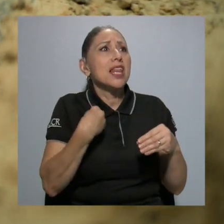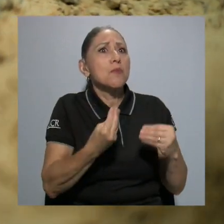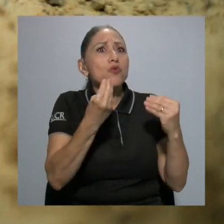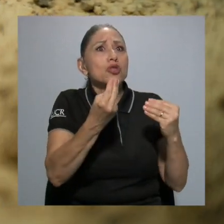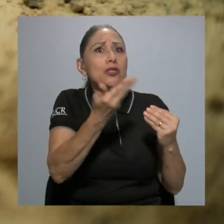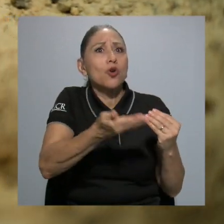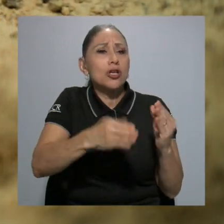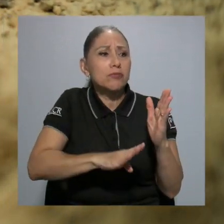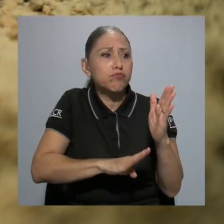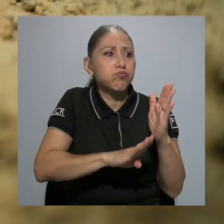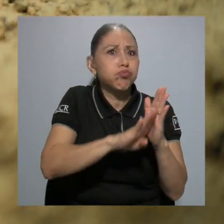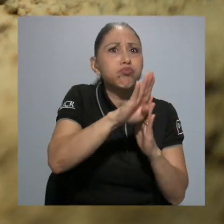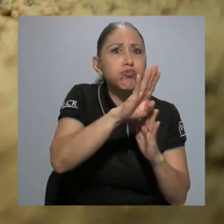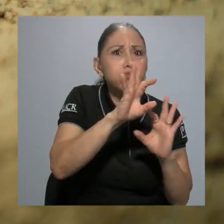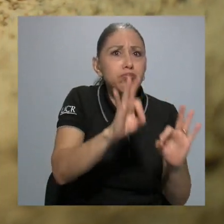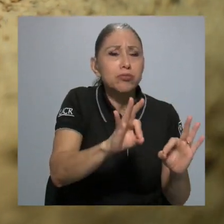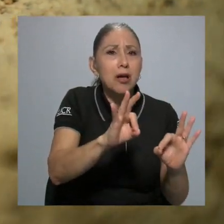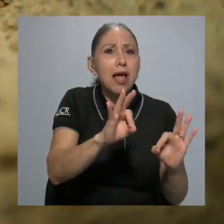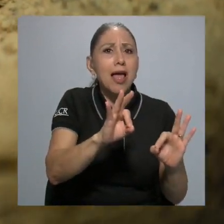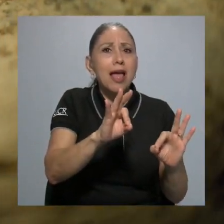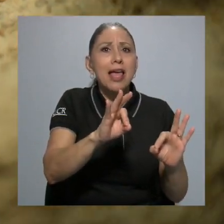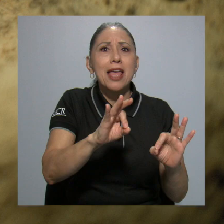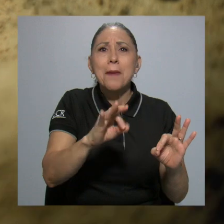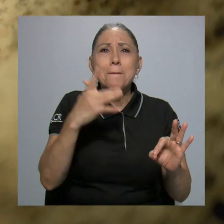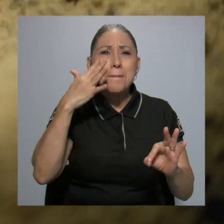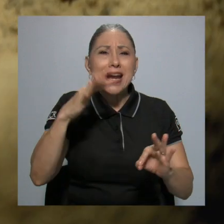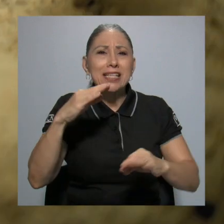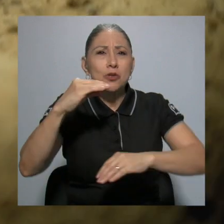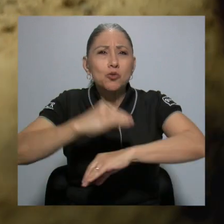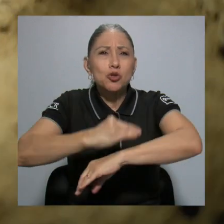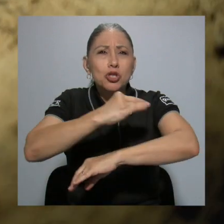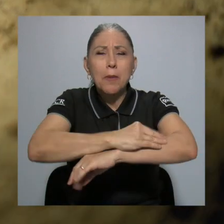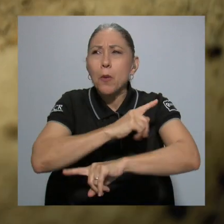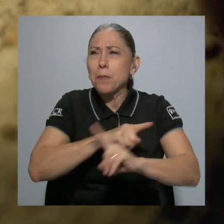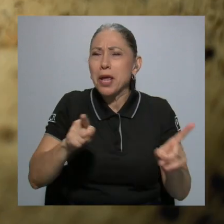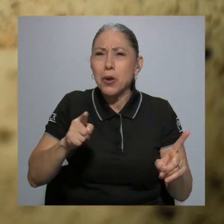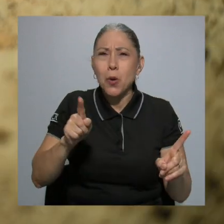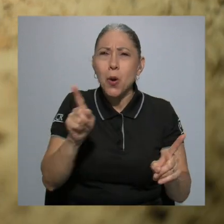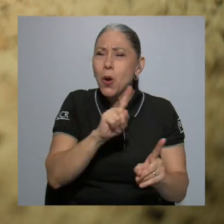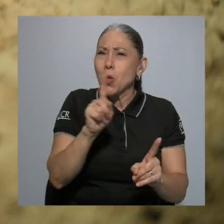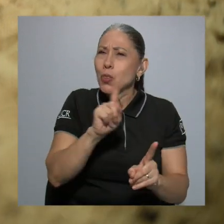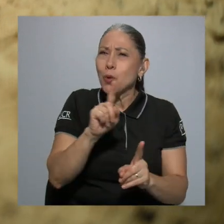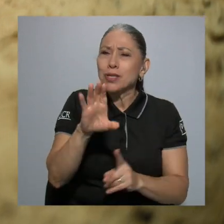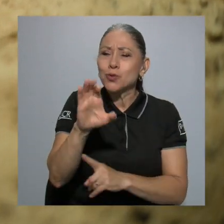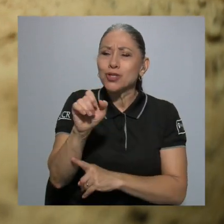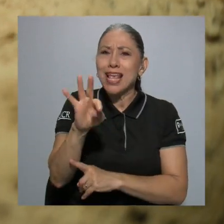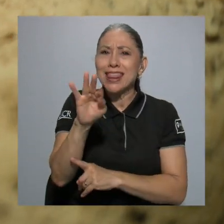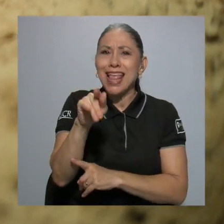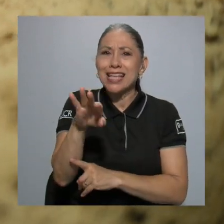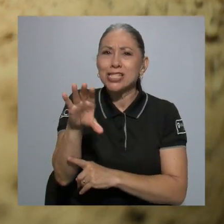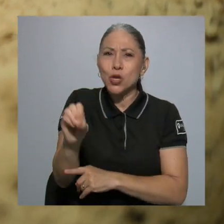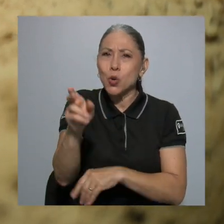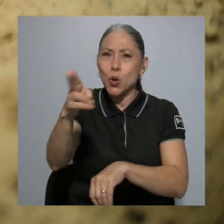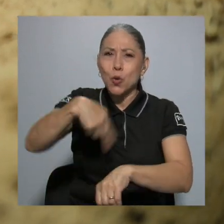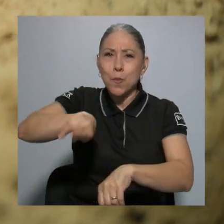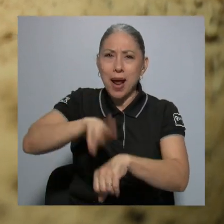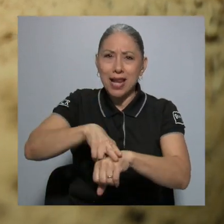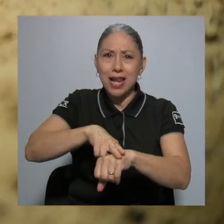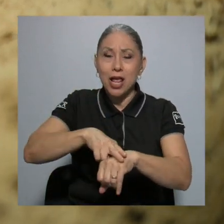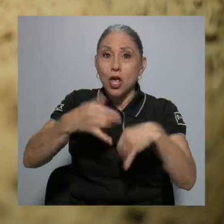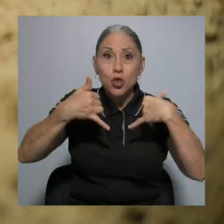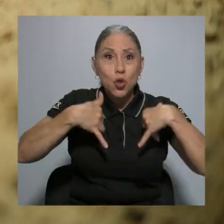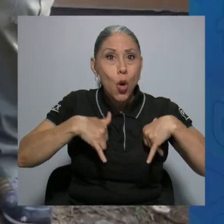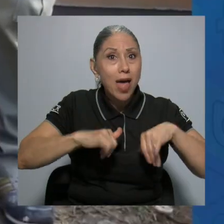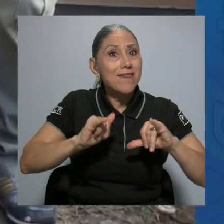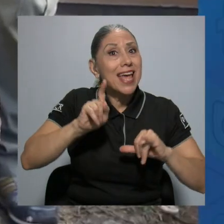tiene nada que ver con un cetáceo normal. No sabemos qué es, todavía lo estoy colectando por pedazos, porque tengo que ver de financiar, ¿no?,